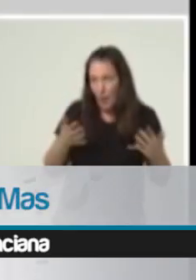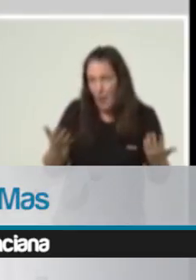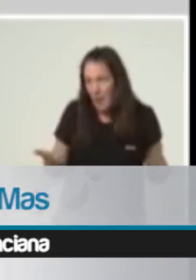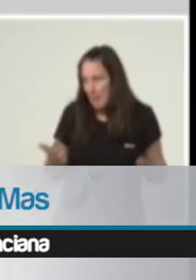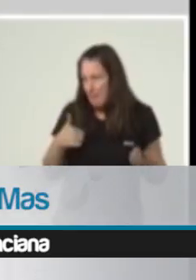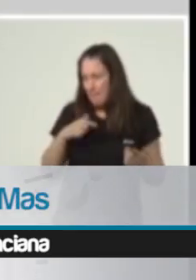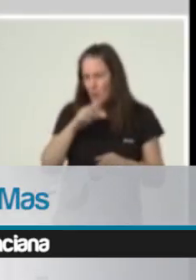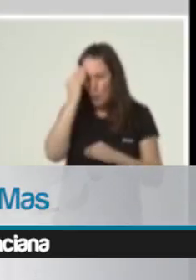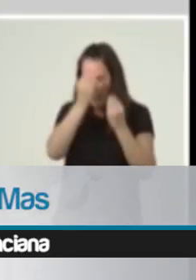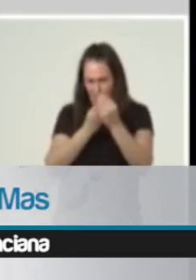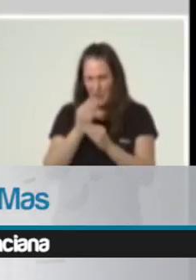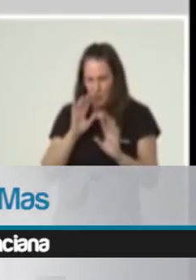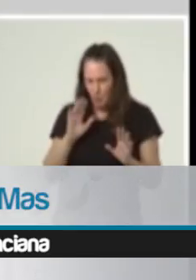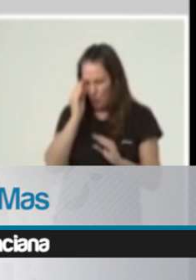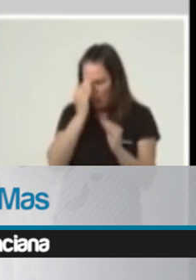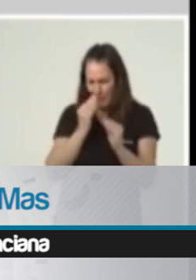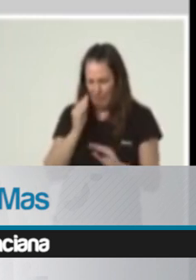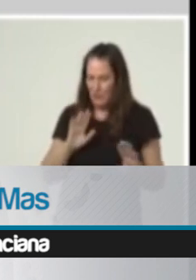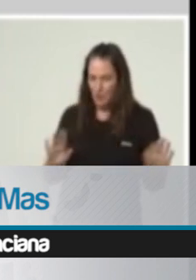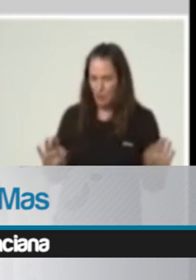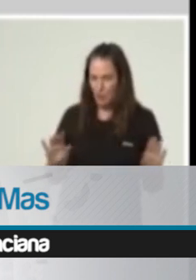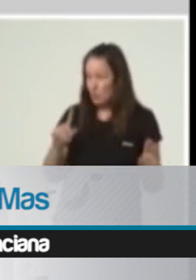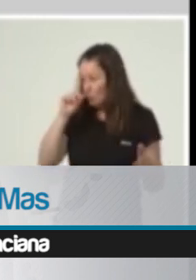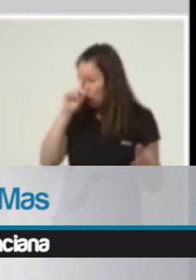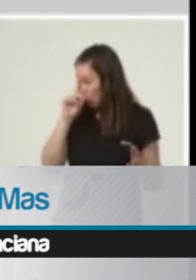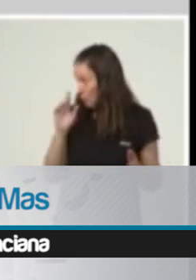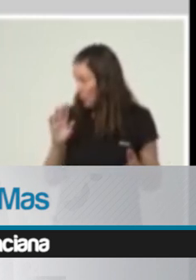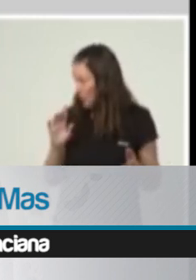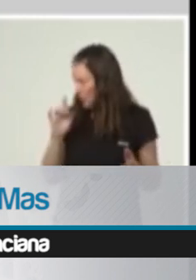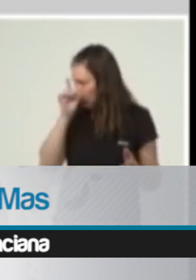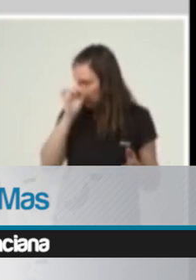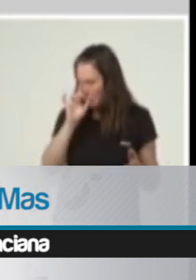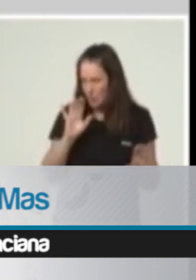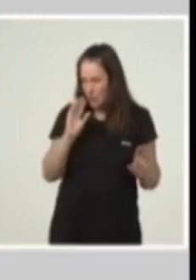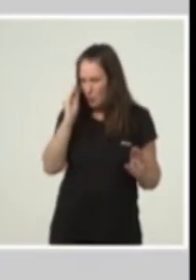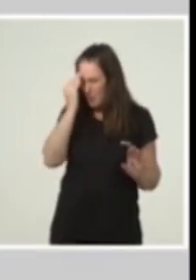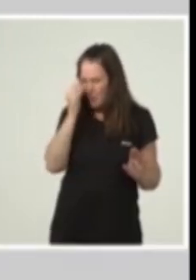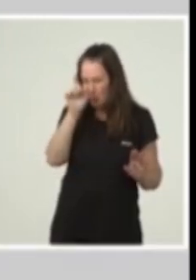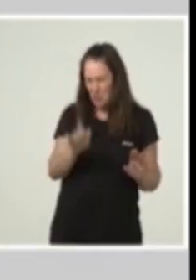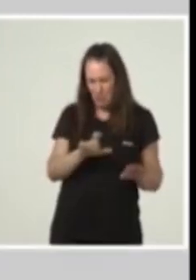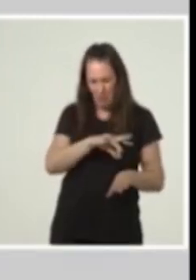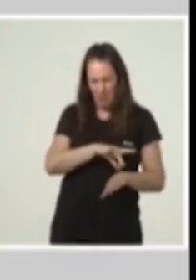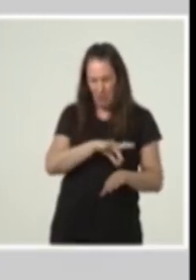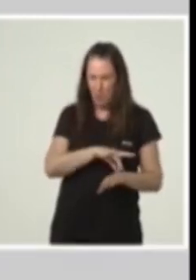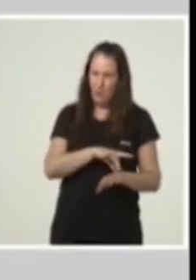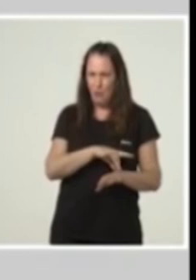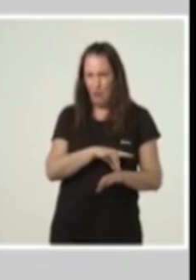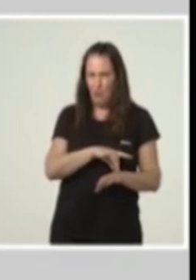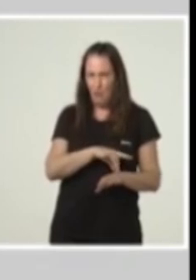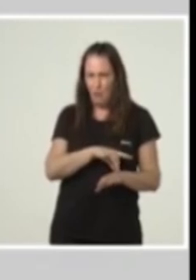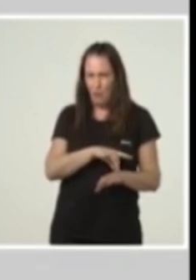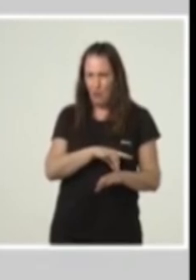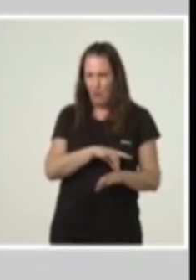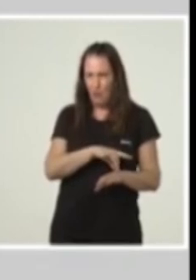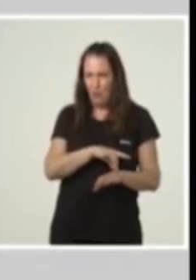le facho una reflexión No yo no sé si no no considere que un Meche siga pichor